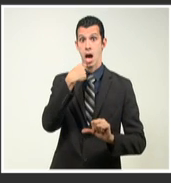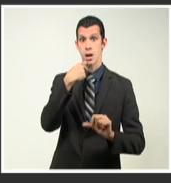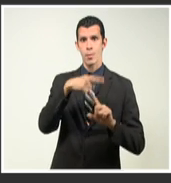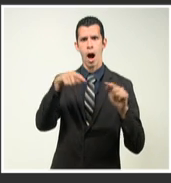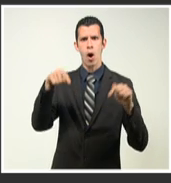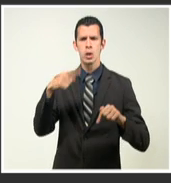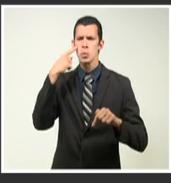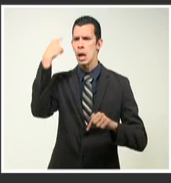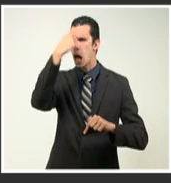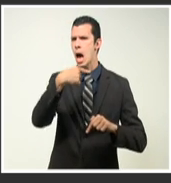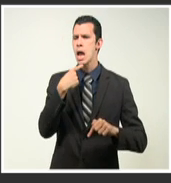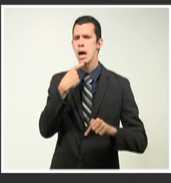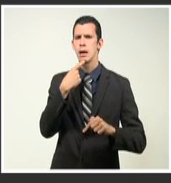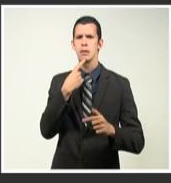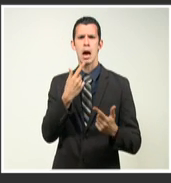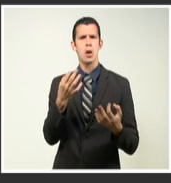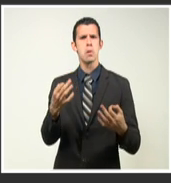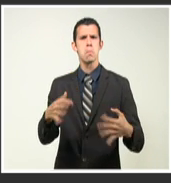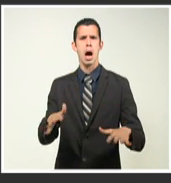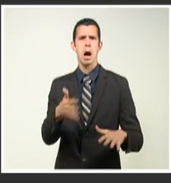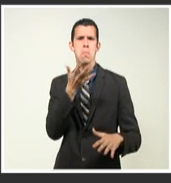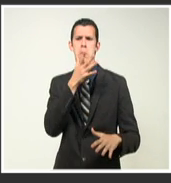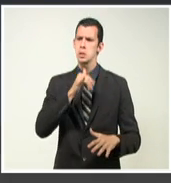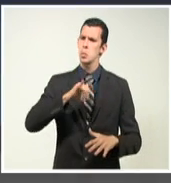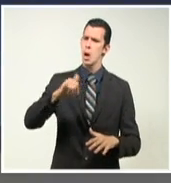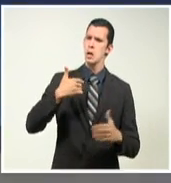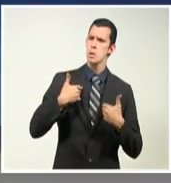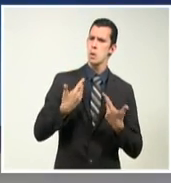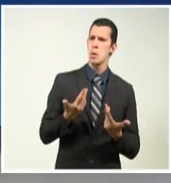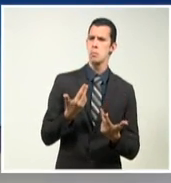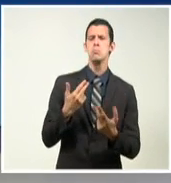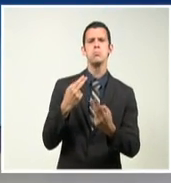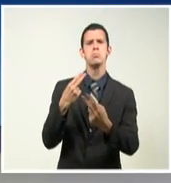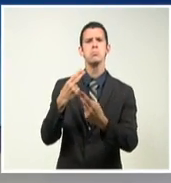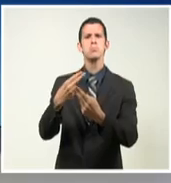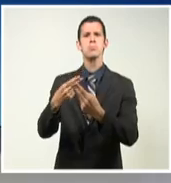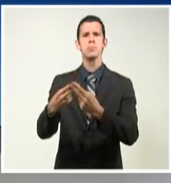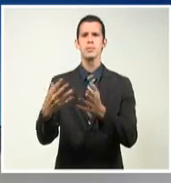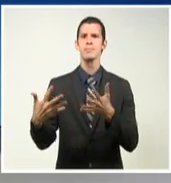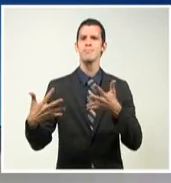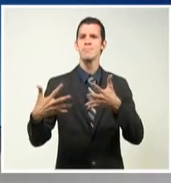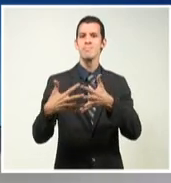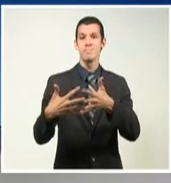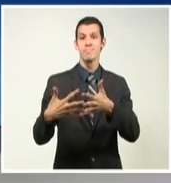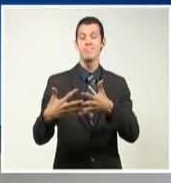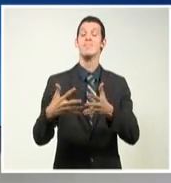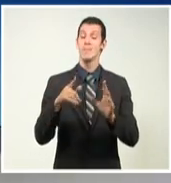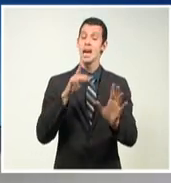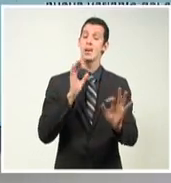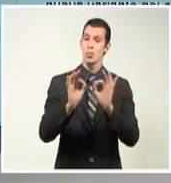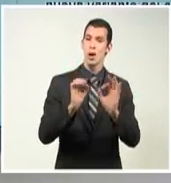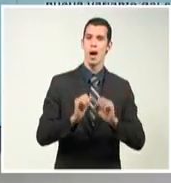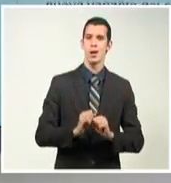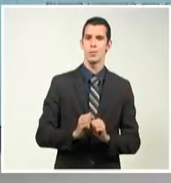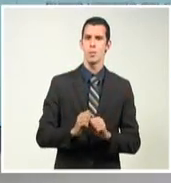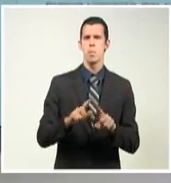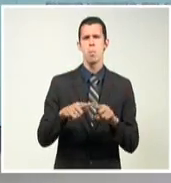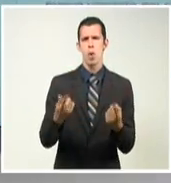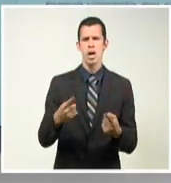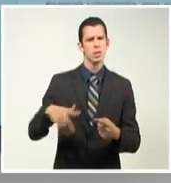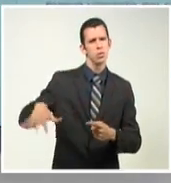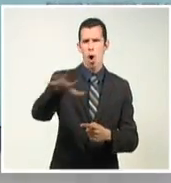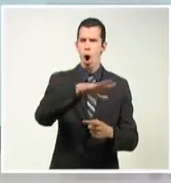determinados temas, uno encuentra diferencias. Ahora, lo común de todos ellos, no dudemos, es su profundo